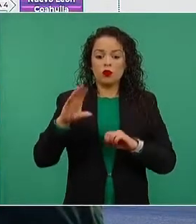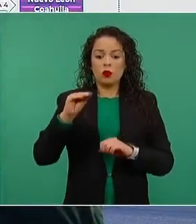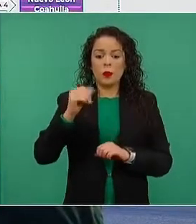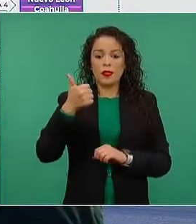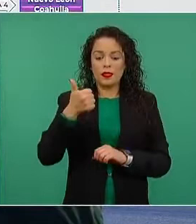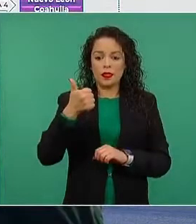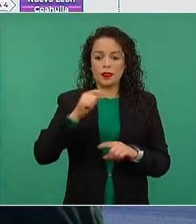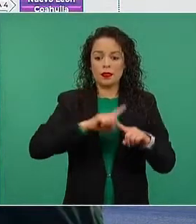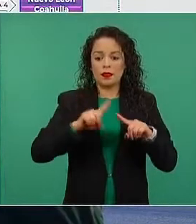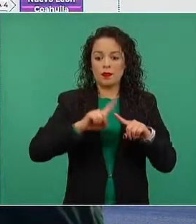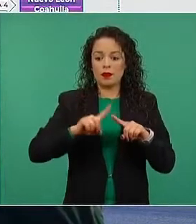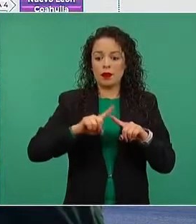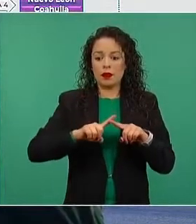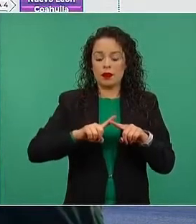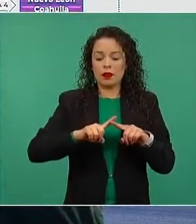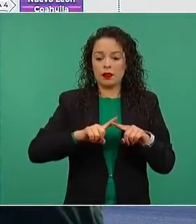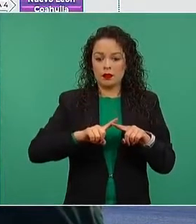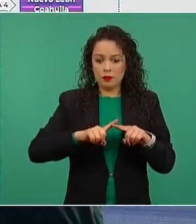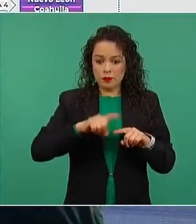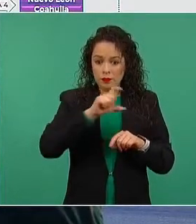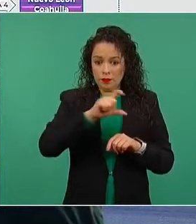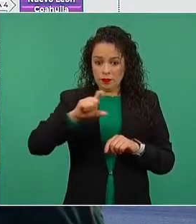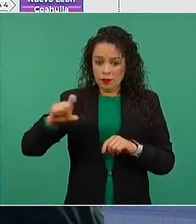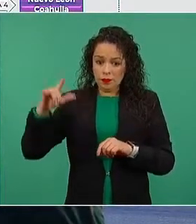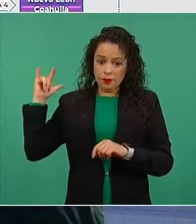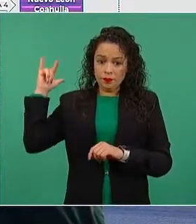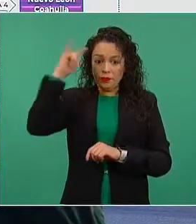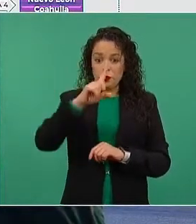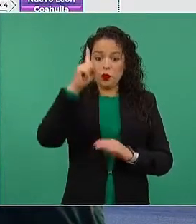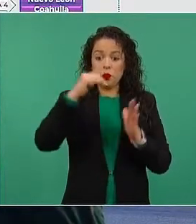8.432.896 dosis, por aire